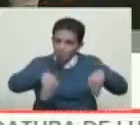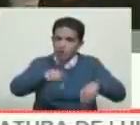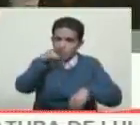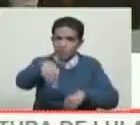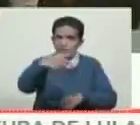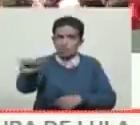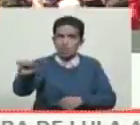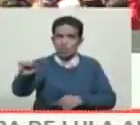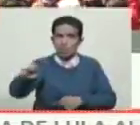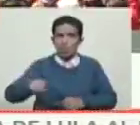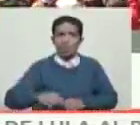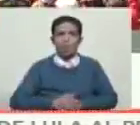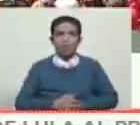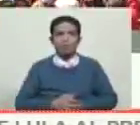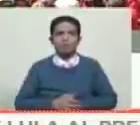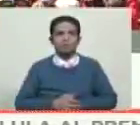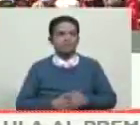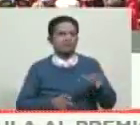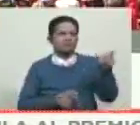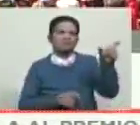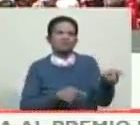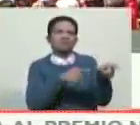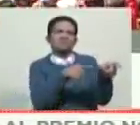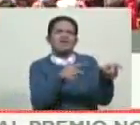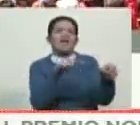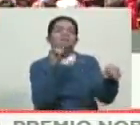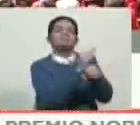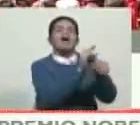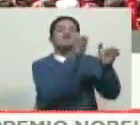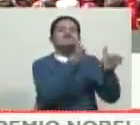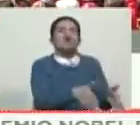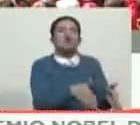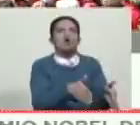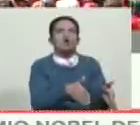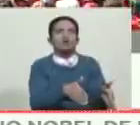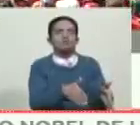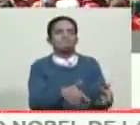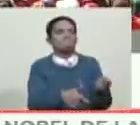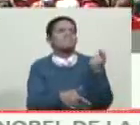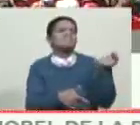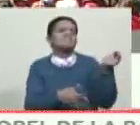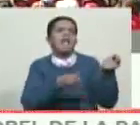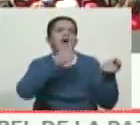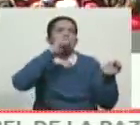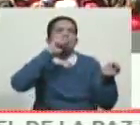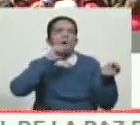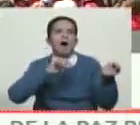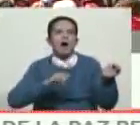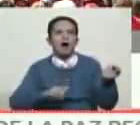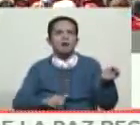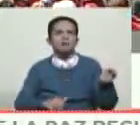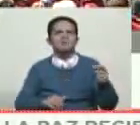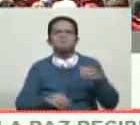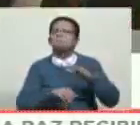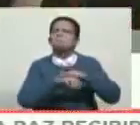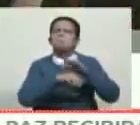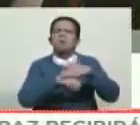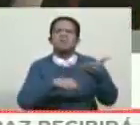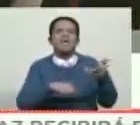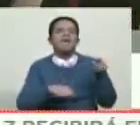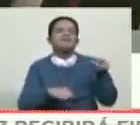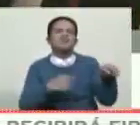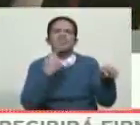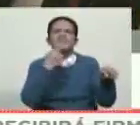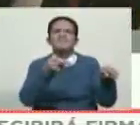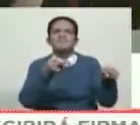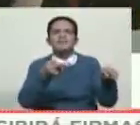¿A los traidores a la patria? Ni agua. Ah, porque ellos dicen, ¿qué es lo que